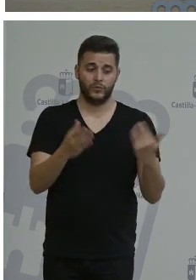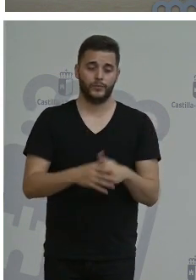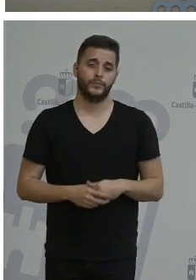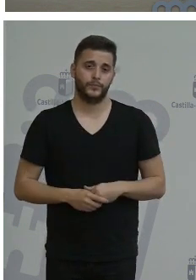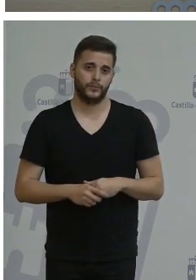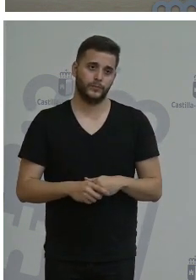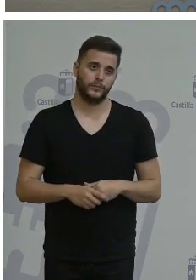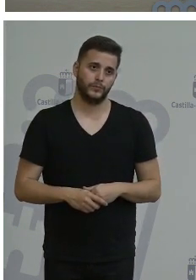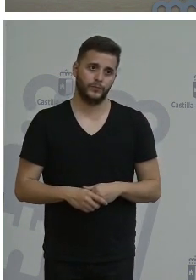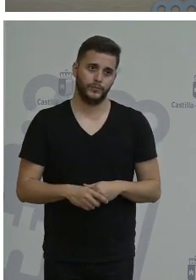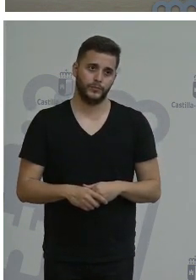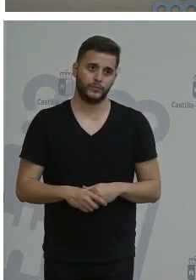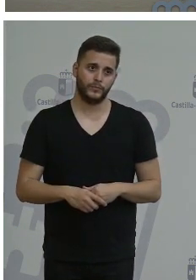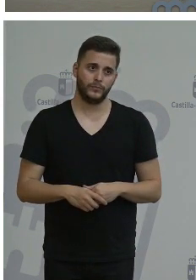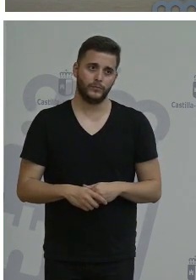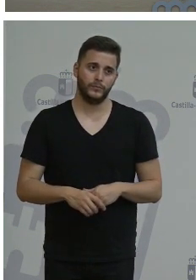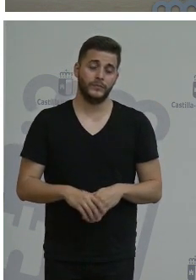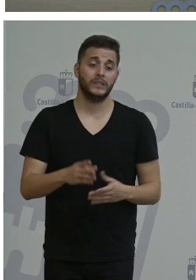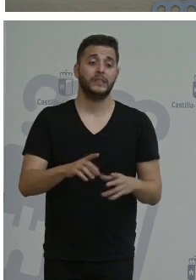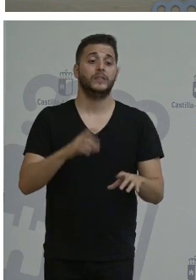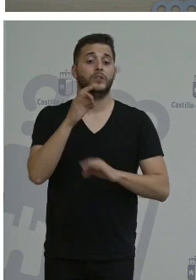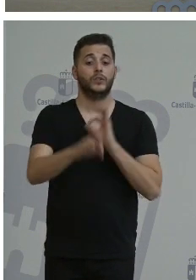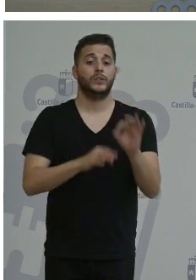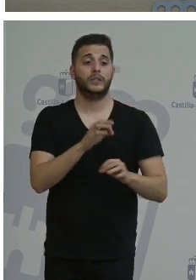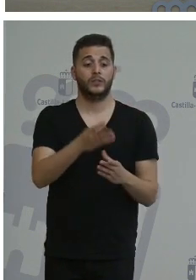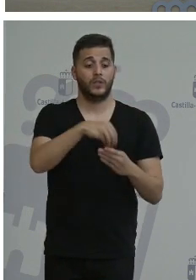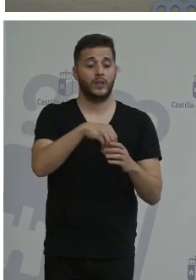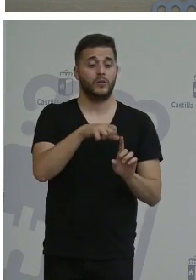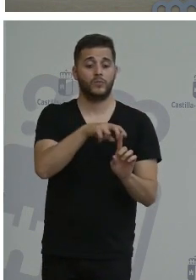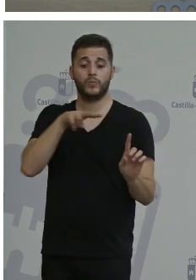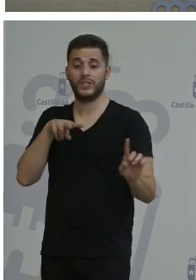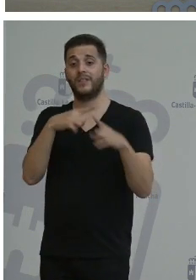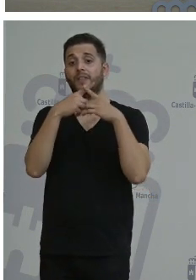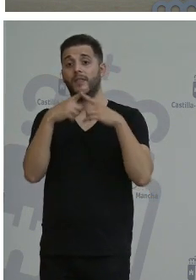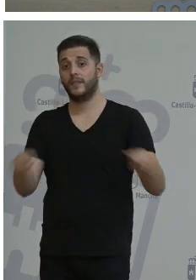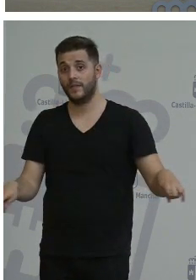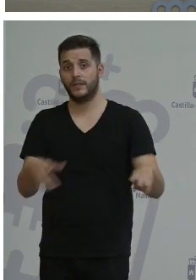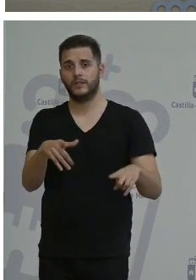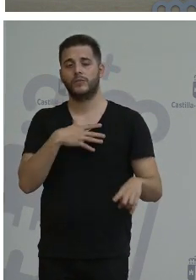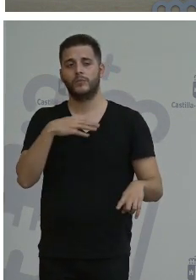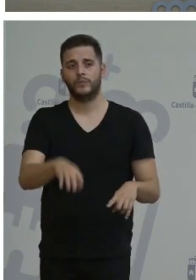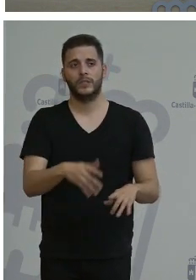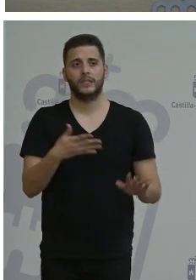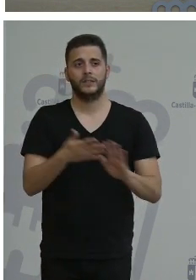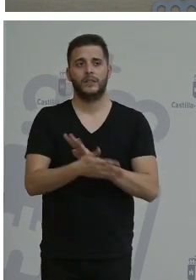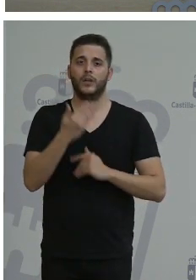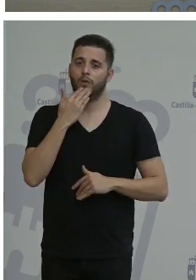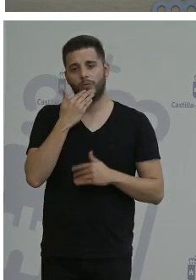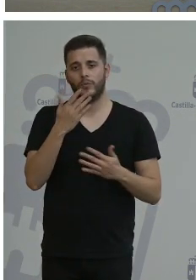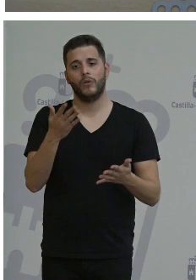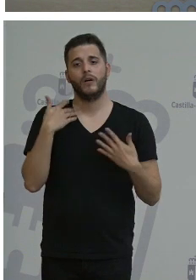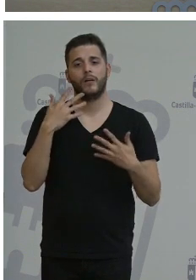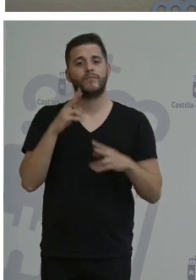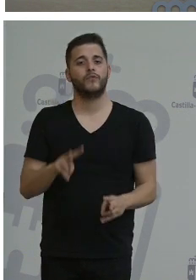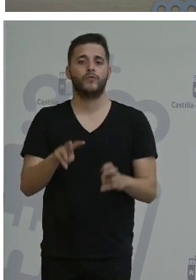El tener dentro de la organización una visión diferente de las cosas que se puede recibir como un soplo de aire fresco, Algo que aporta